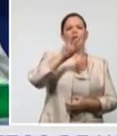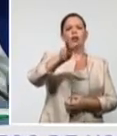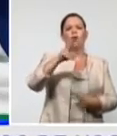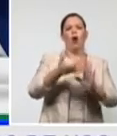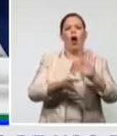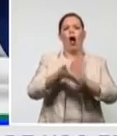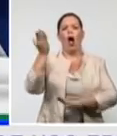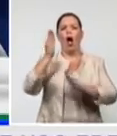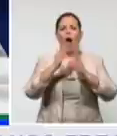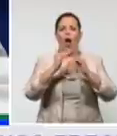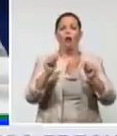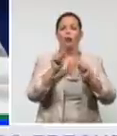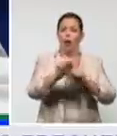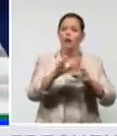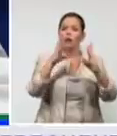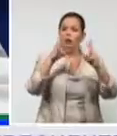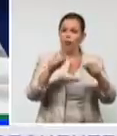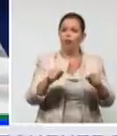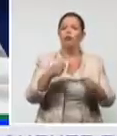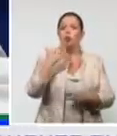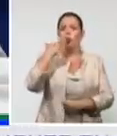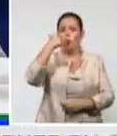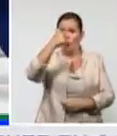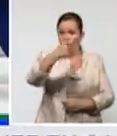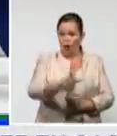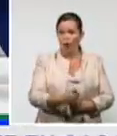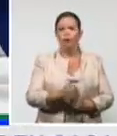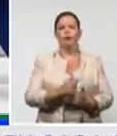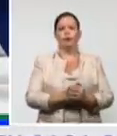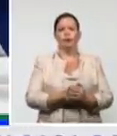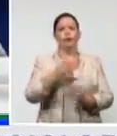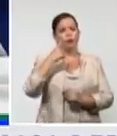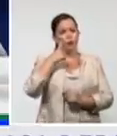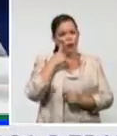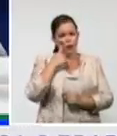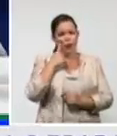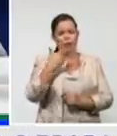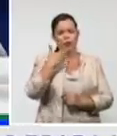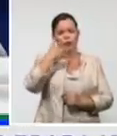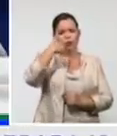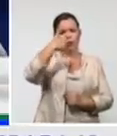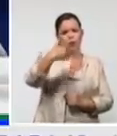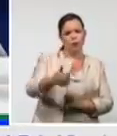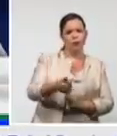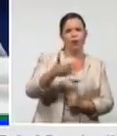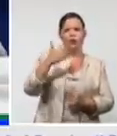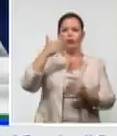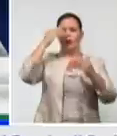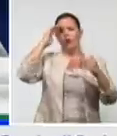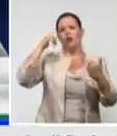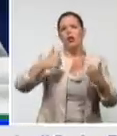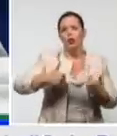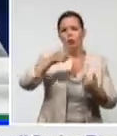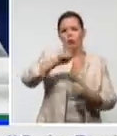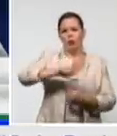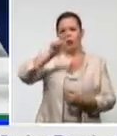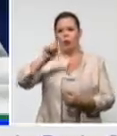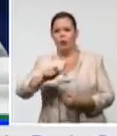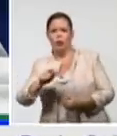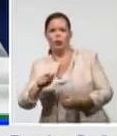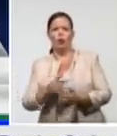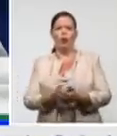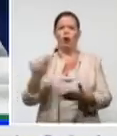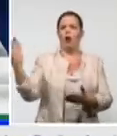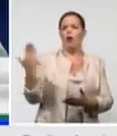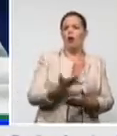indicador positivo que nos habla de la recuperación de nuestros pacientes con los protocolos de